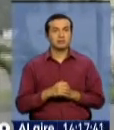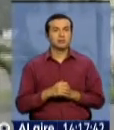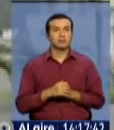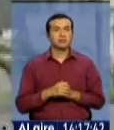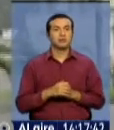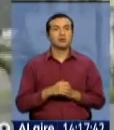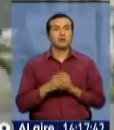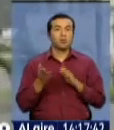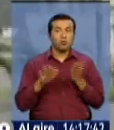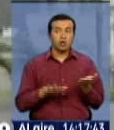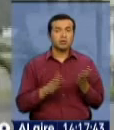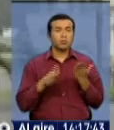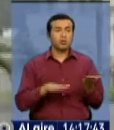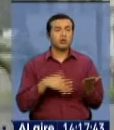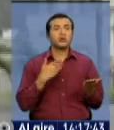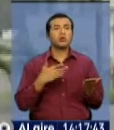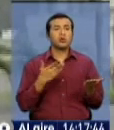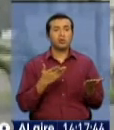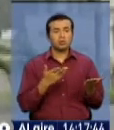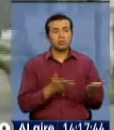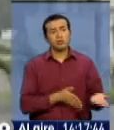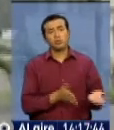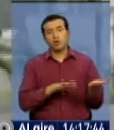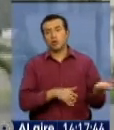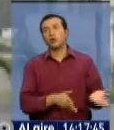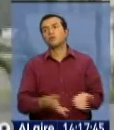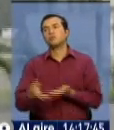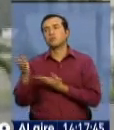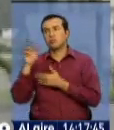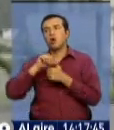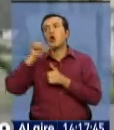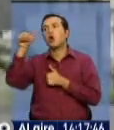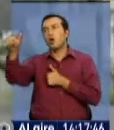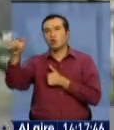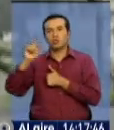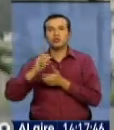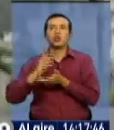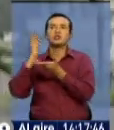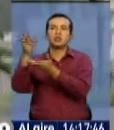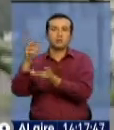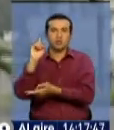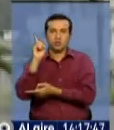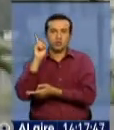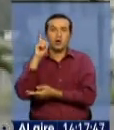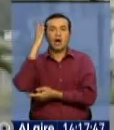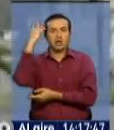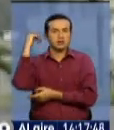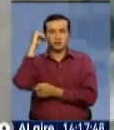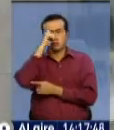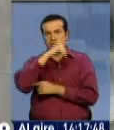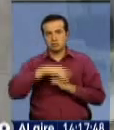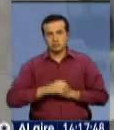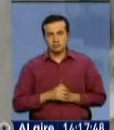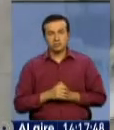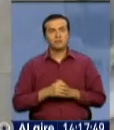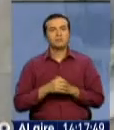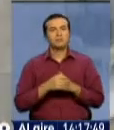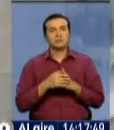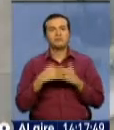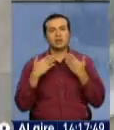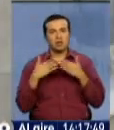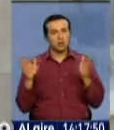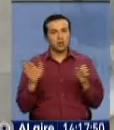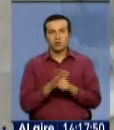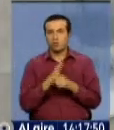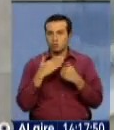los difuntos o cadáveres ya no tienen que llevar a los familiares a otro lugar, que era más complicado. Con la hora que se ha ampliado